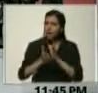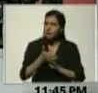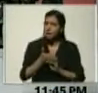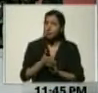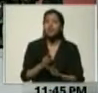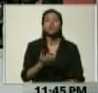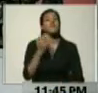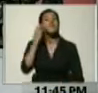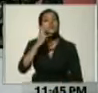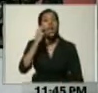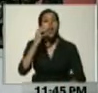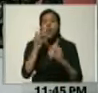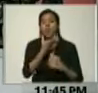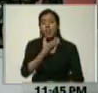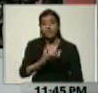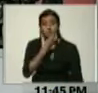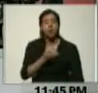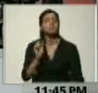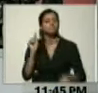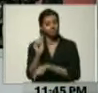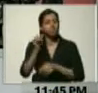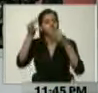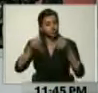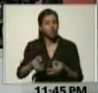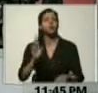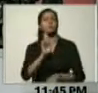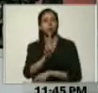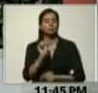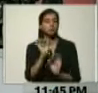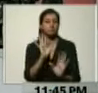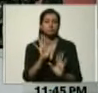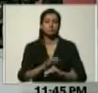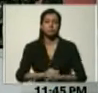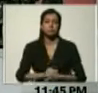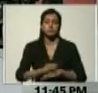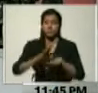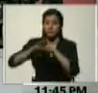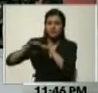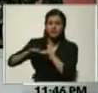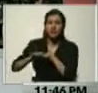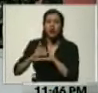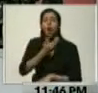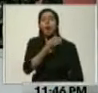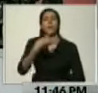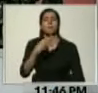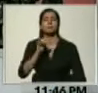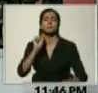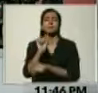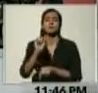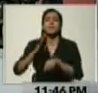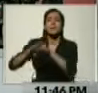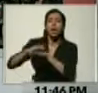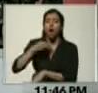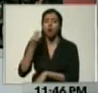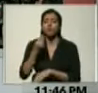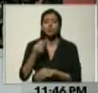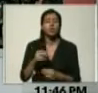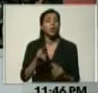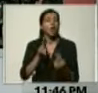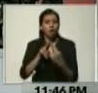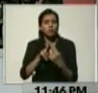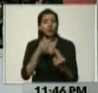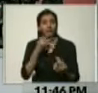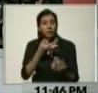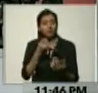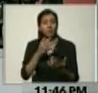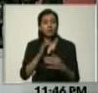respondió como debe respondérsele. Apelando a la juventud cubana en su discurso, conoció la realidad de ese país que no se arrodilla y que en